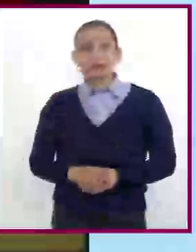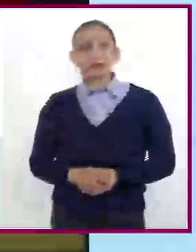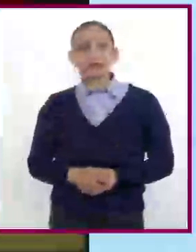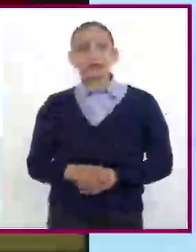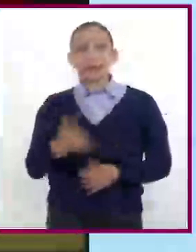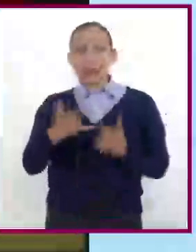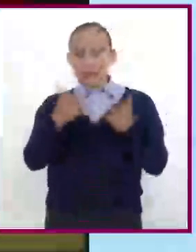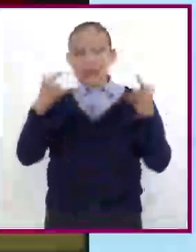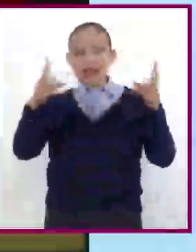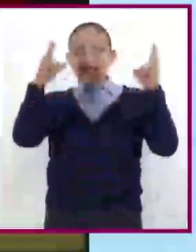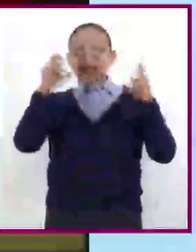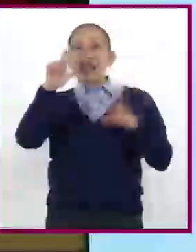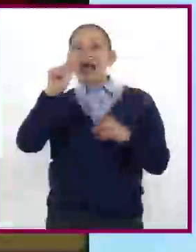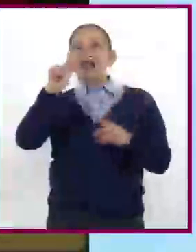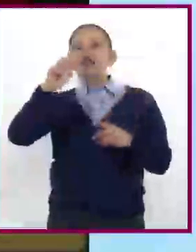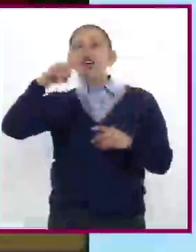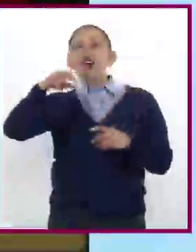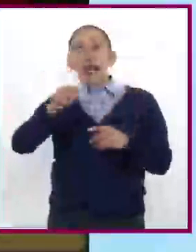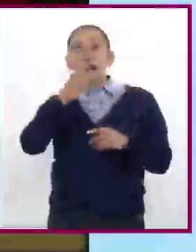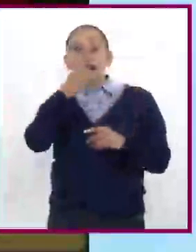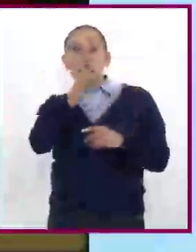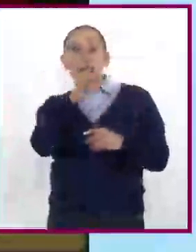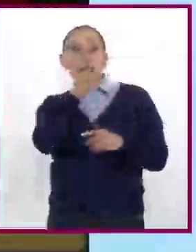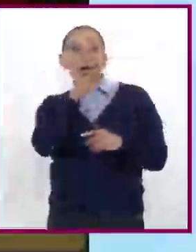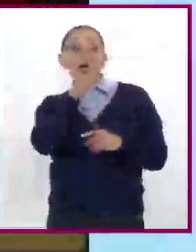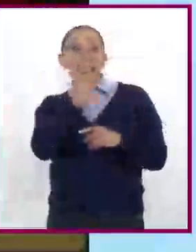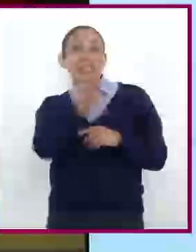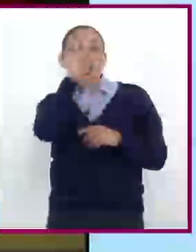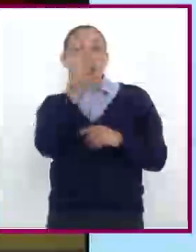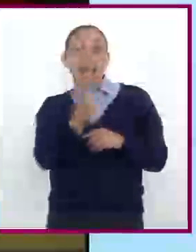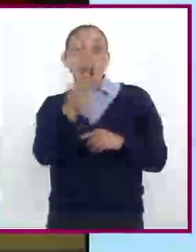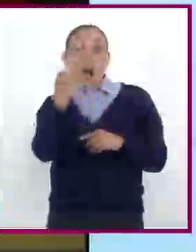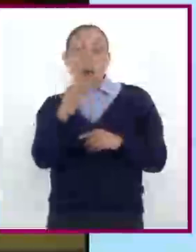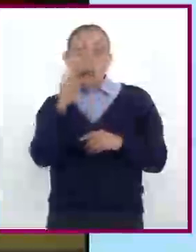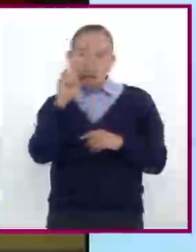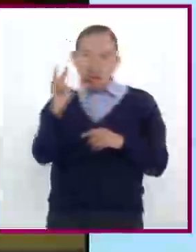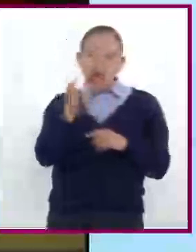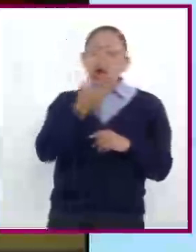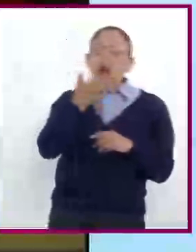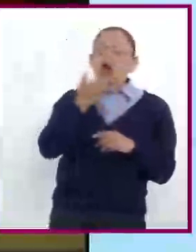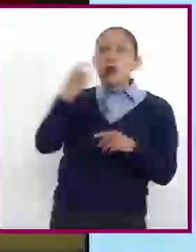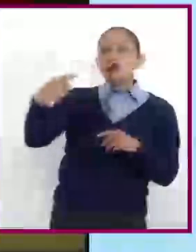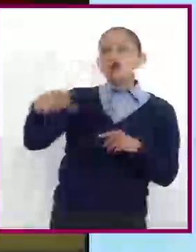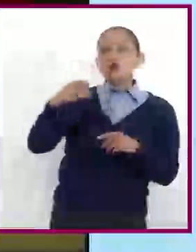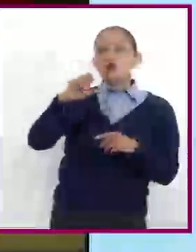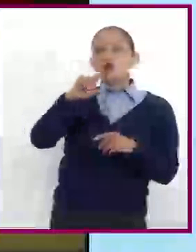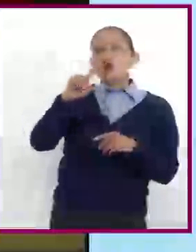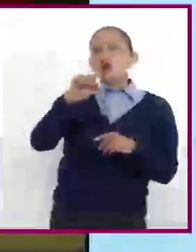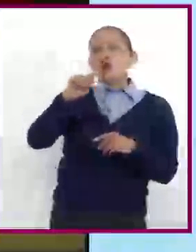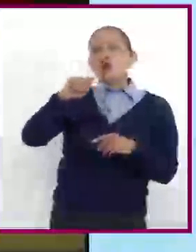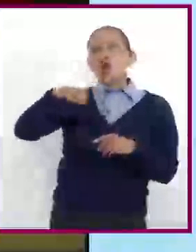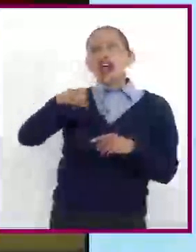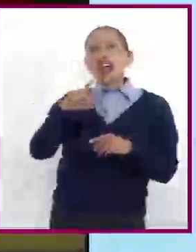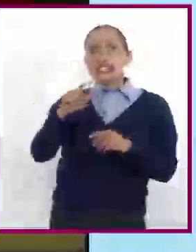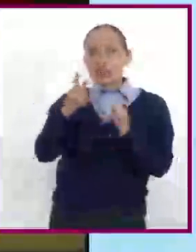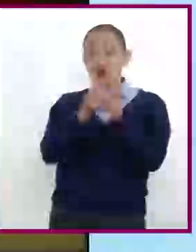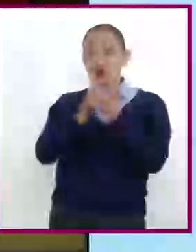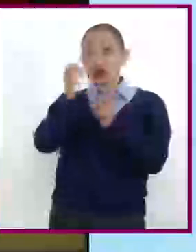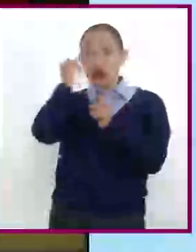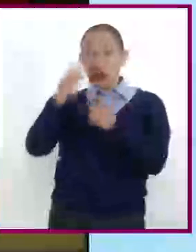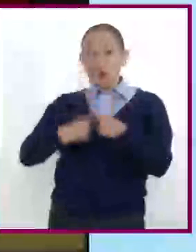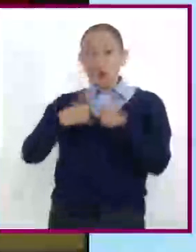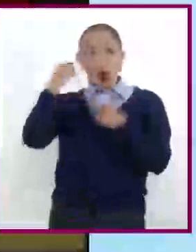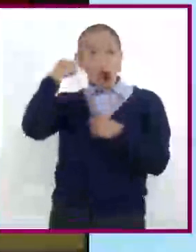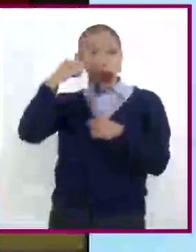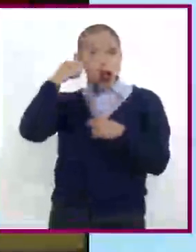En el cuento La Tona se narra cómo los padres eligen un nombre de acuerdo con las costumbres de los Zoques, una etnia que habita en